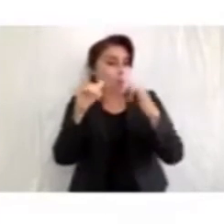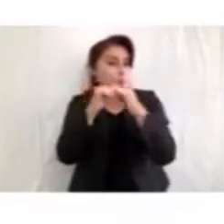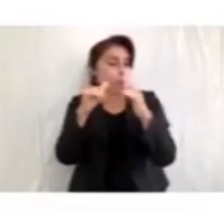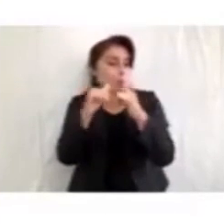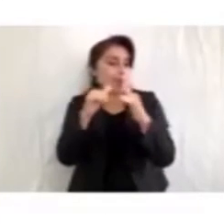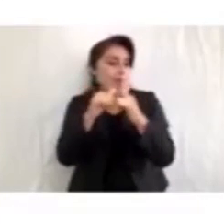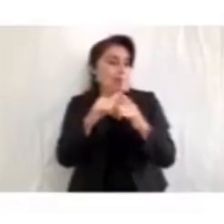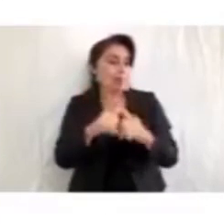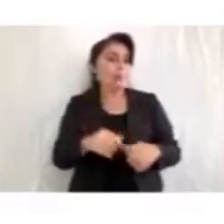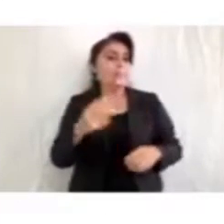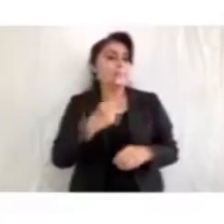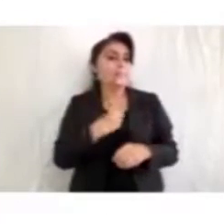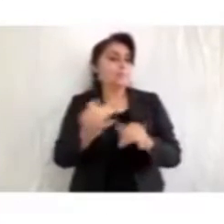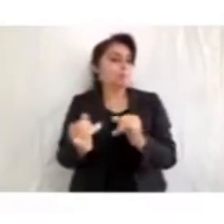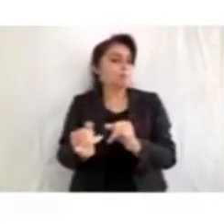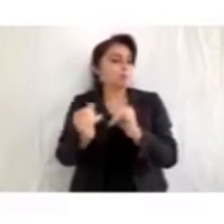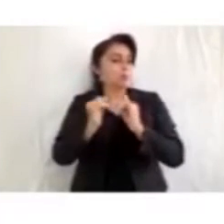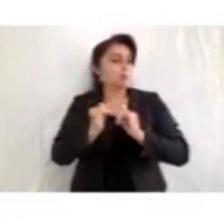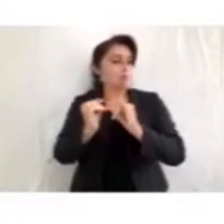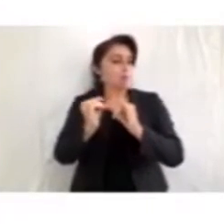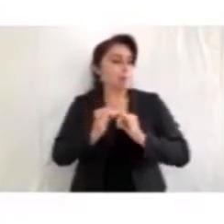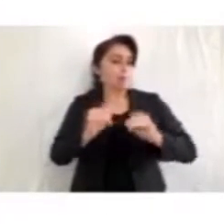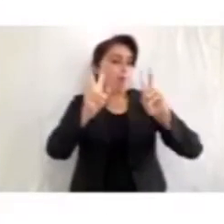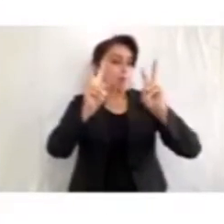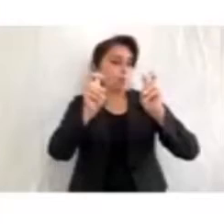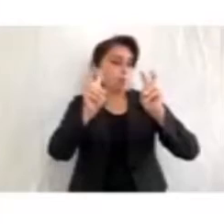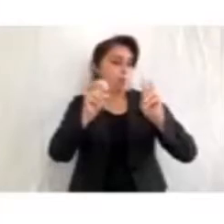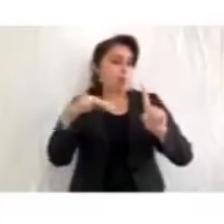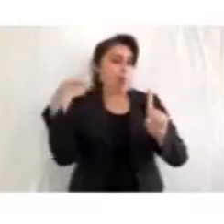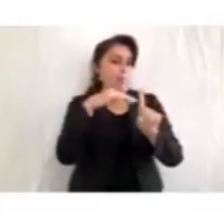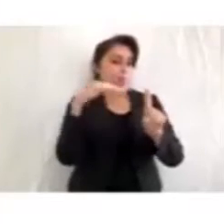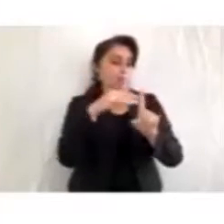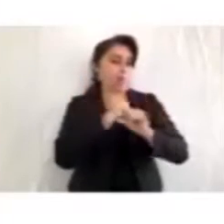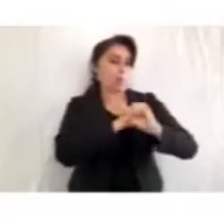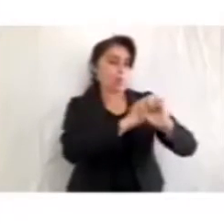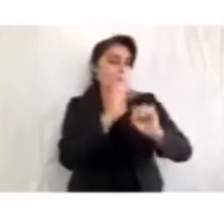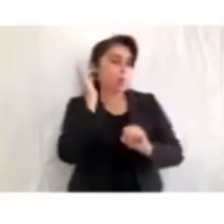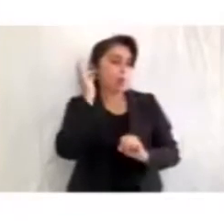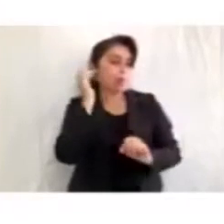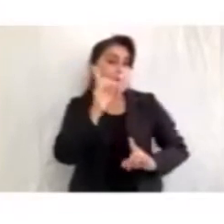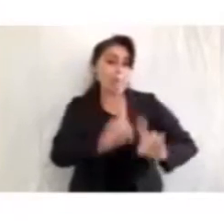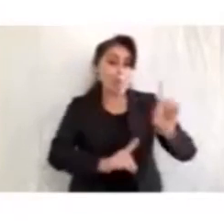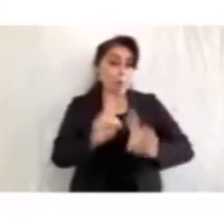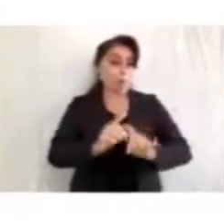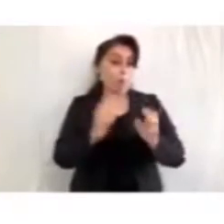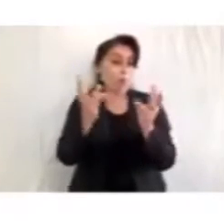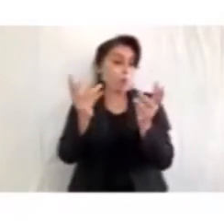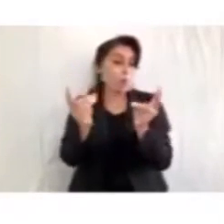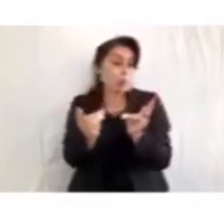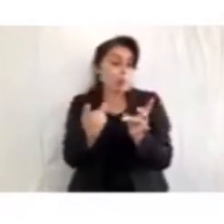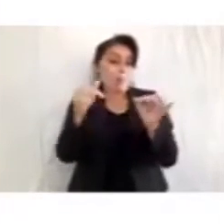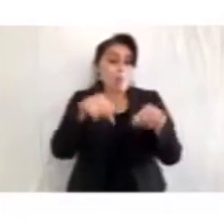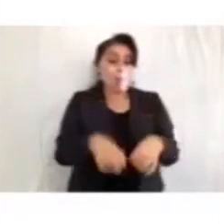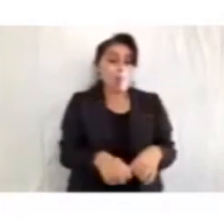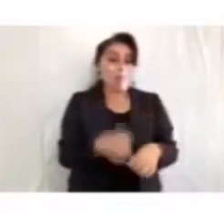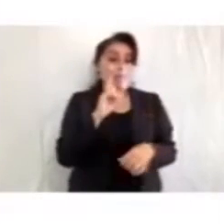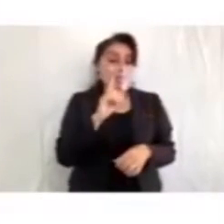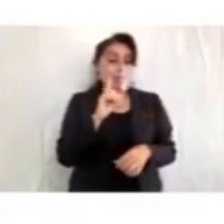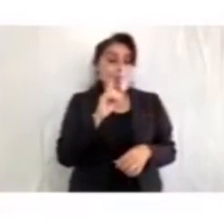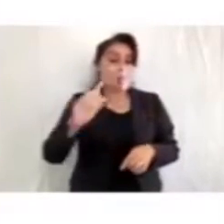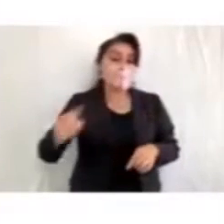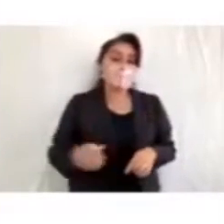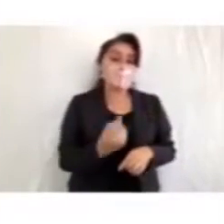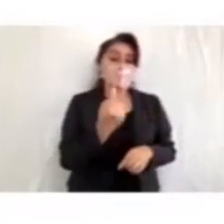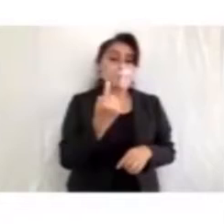de violencia contra la mujer. Por otro lado, algunas cifras que hemos tenido, ¿cierto?, dentro de los